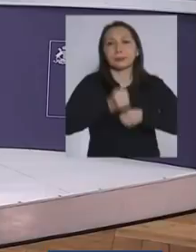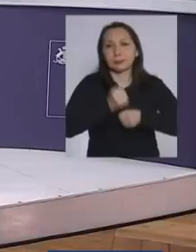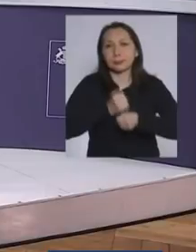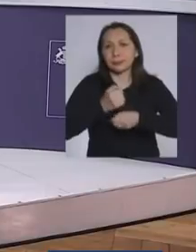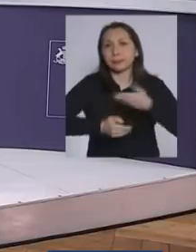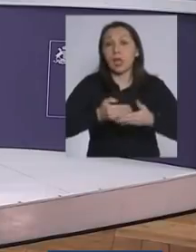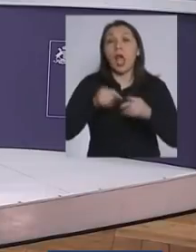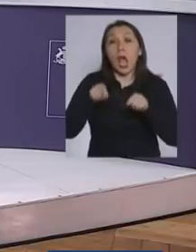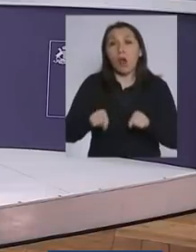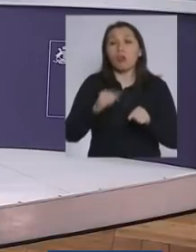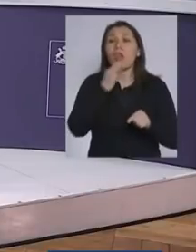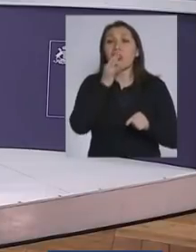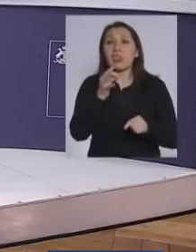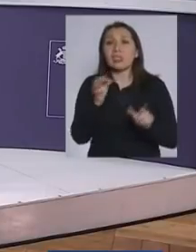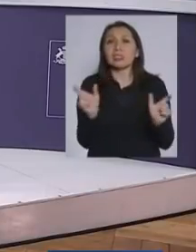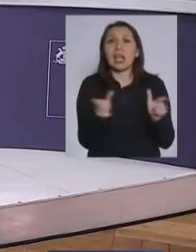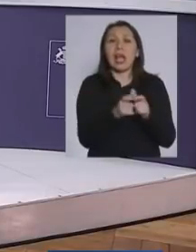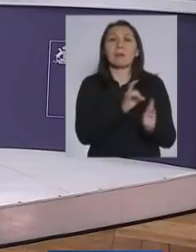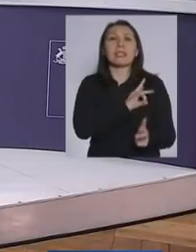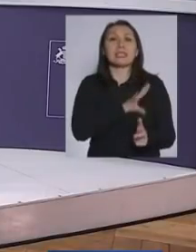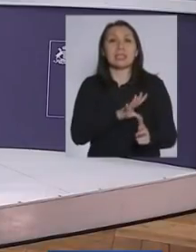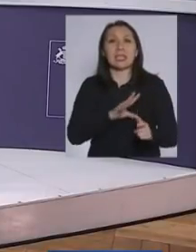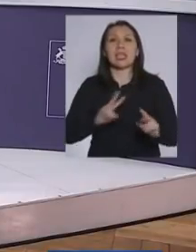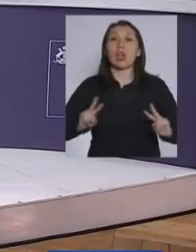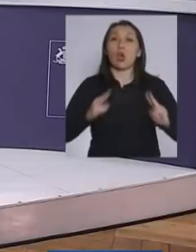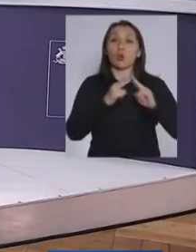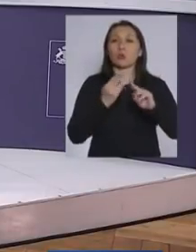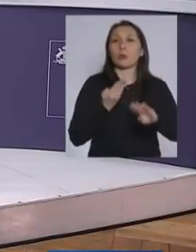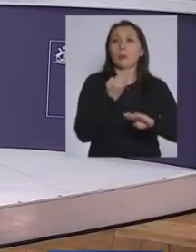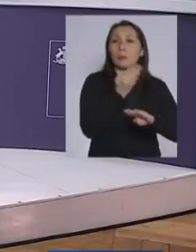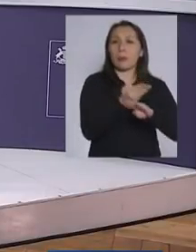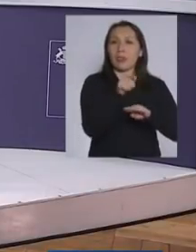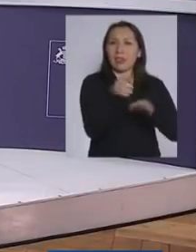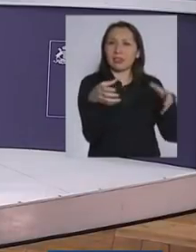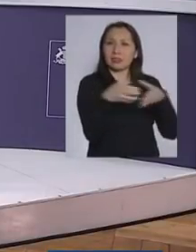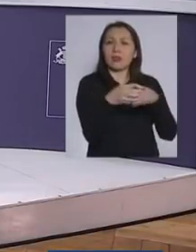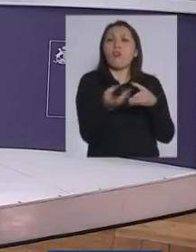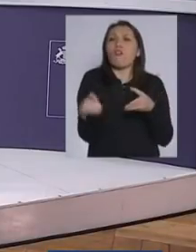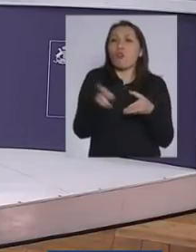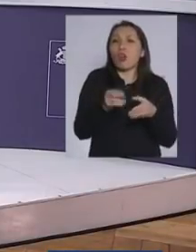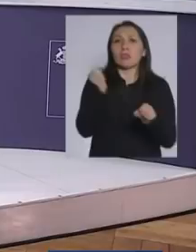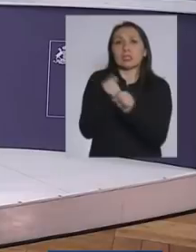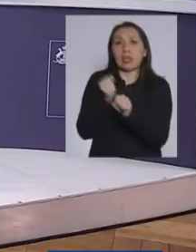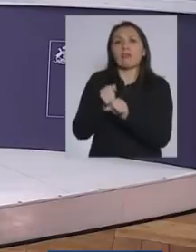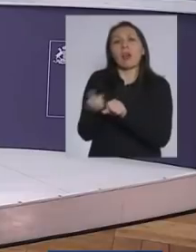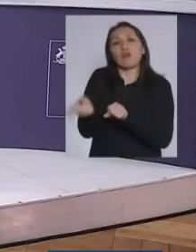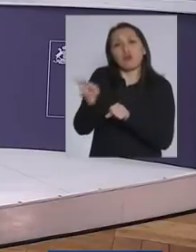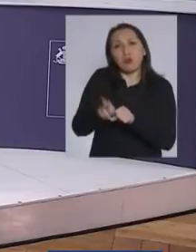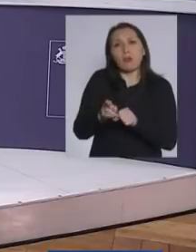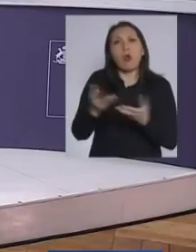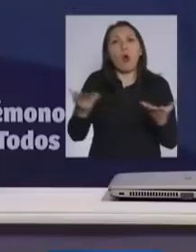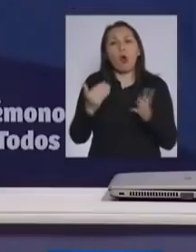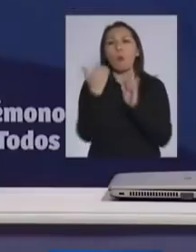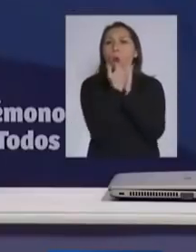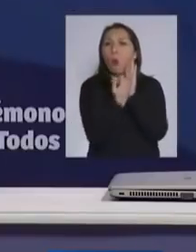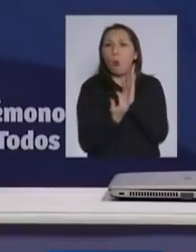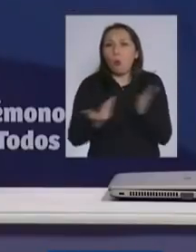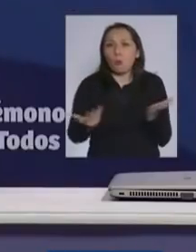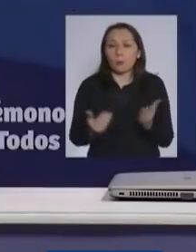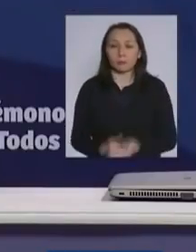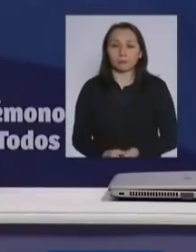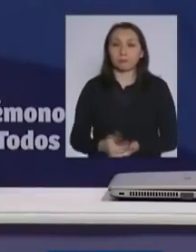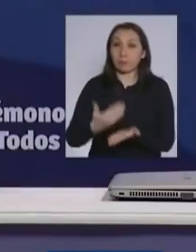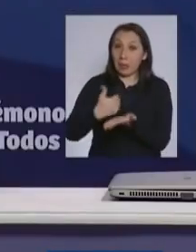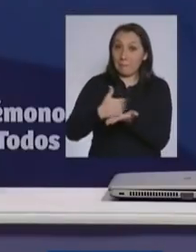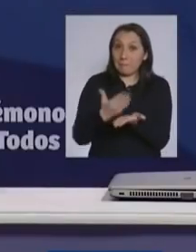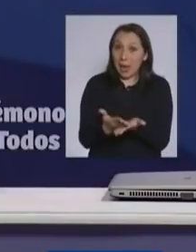hoy viene un inserto de la Cámara Chilena en la Construcción pidiendo precisamente eso, volver a la actividad con condiciones. El plan